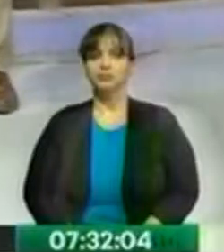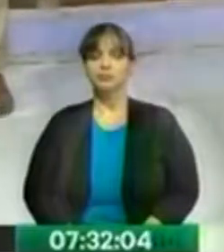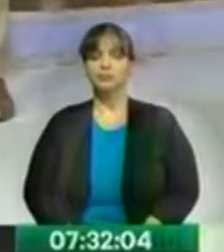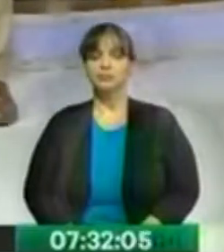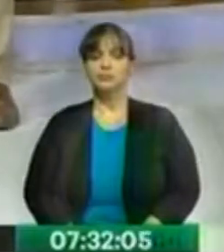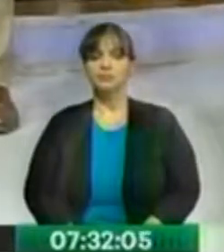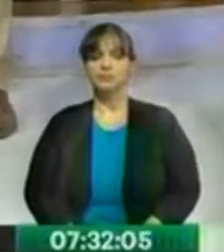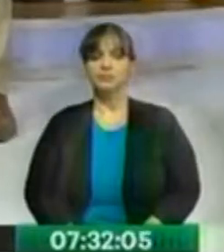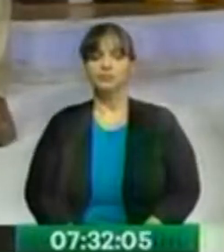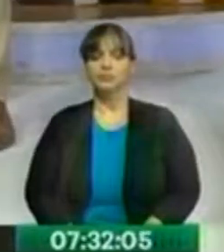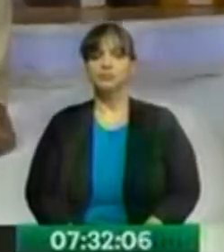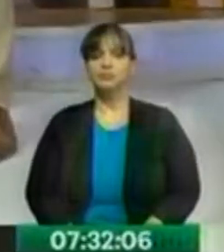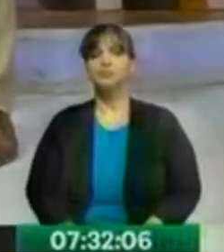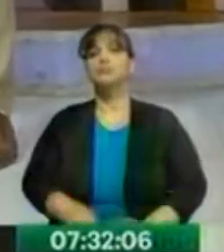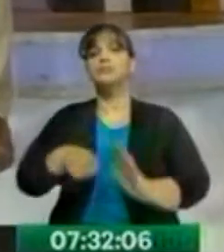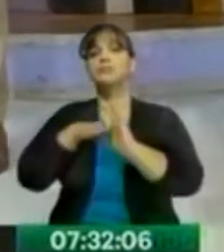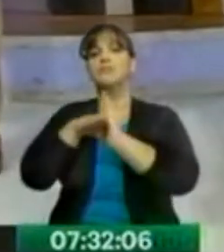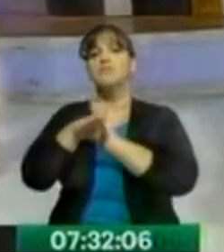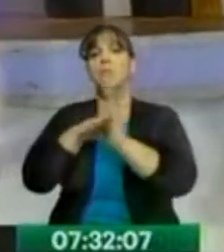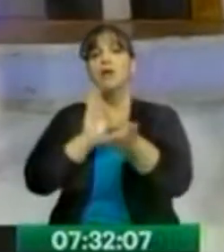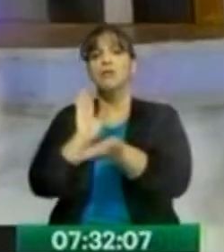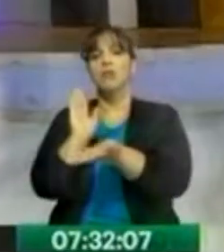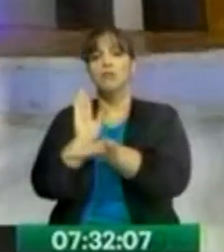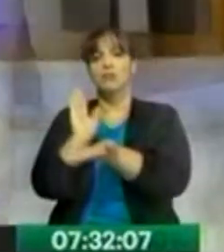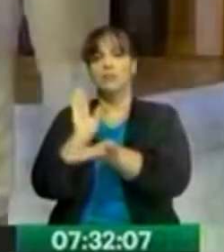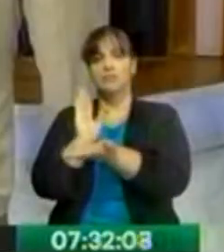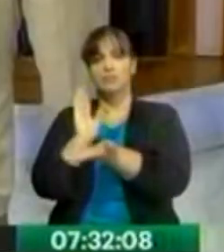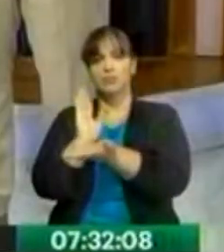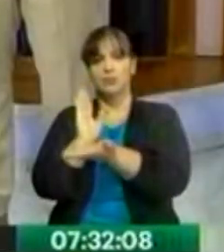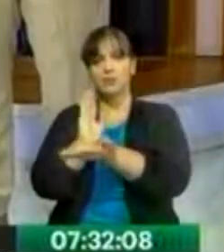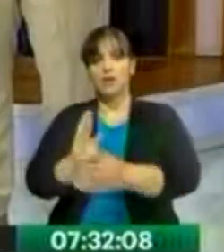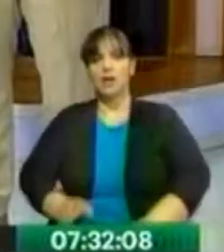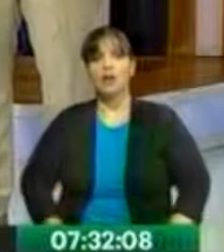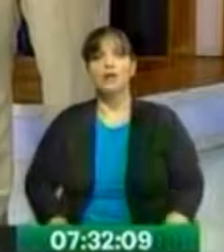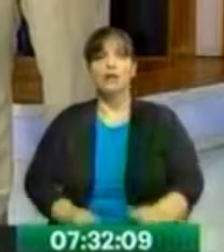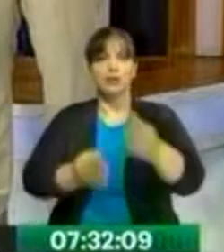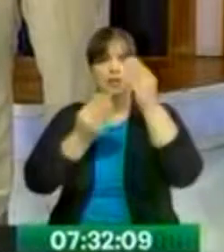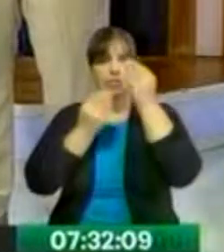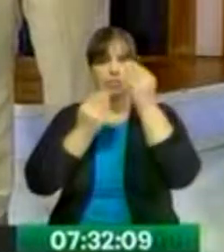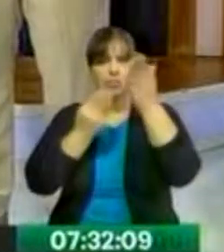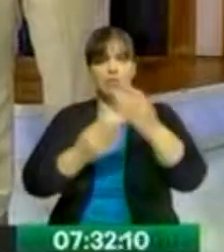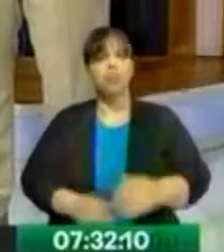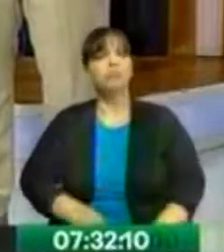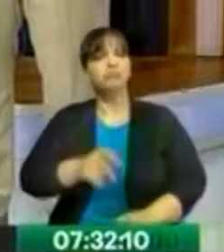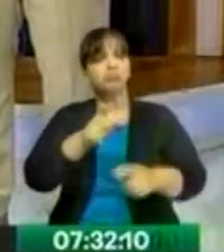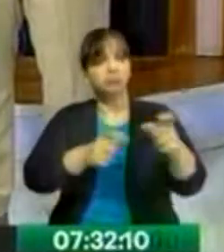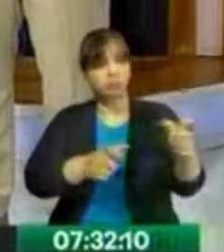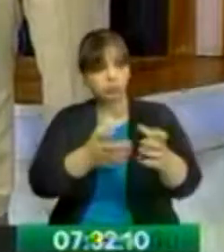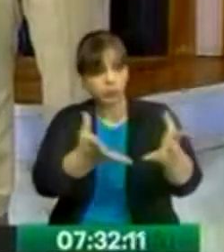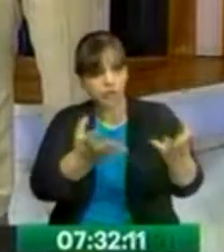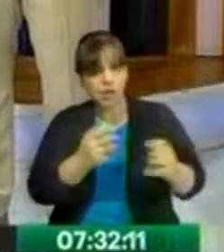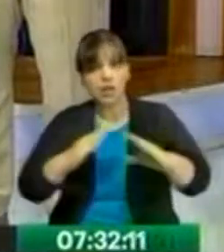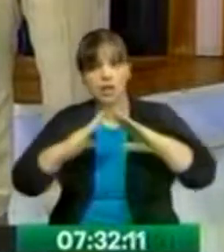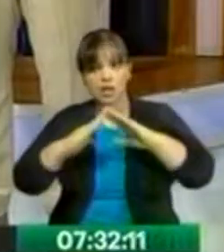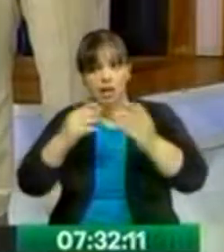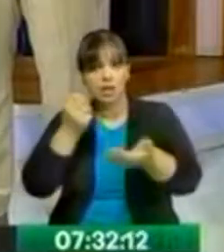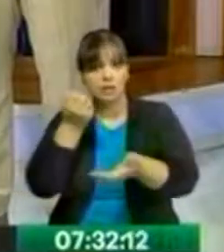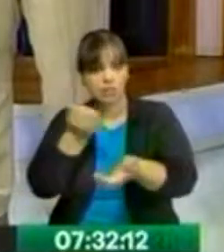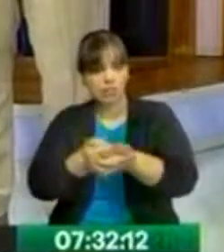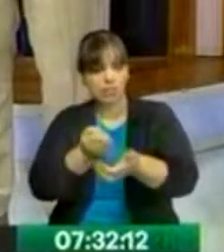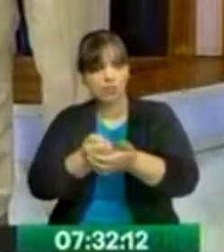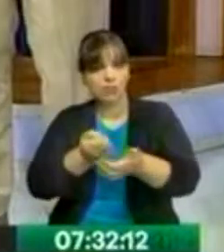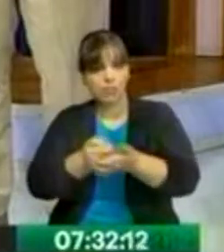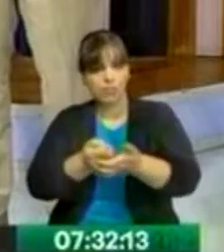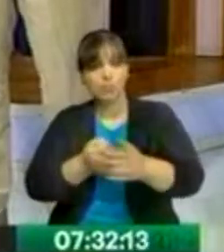Y el Banco del Instituto de Seguridad Social, BIES, oferta nuevas facilidades y beneficios para que los afiliados accedan